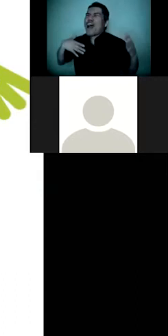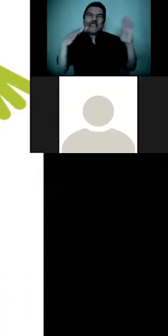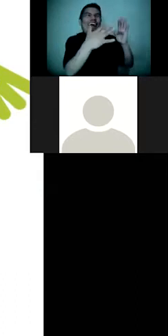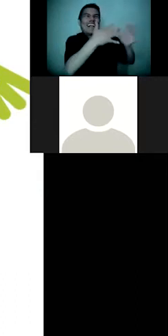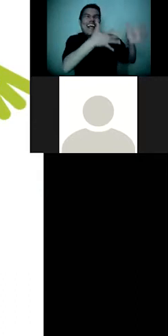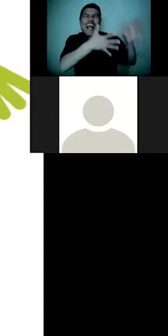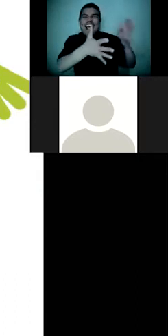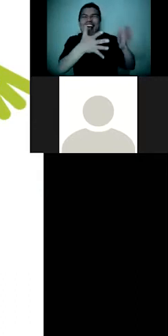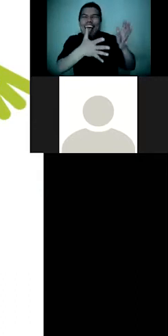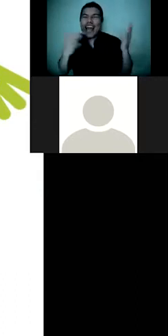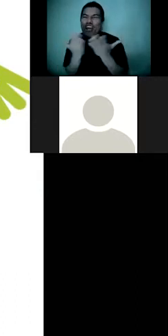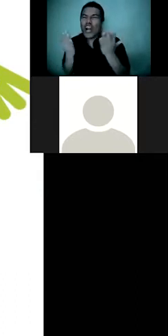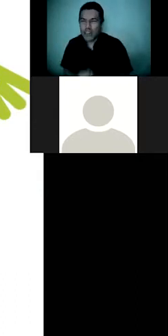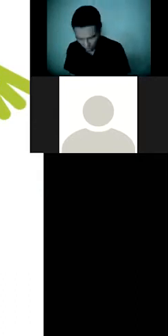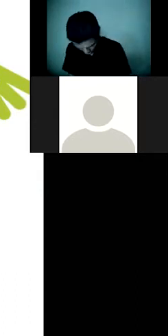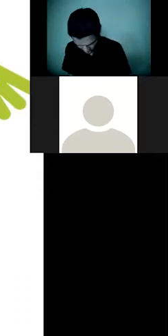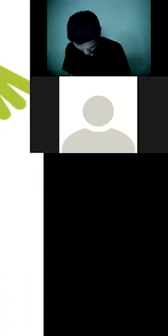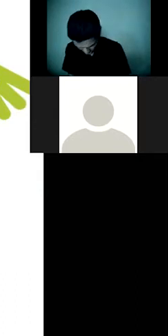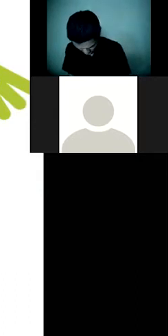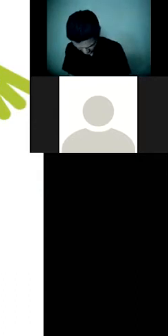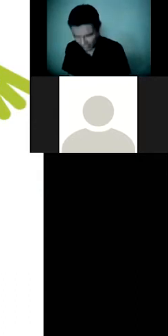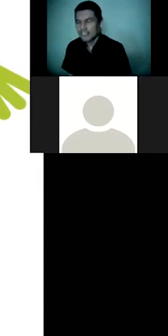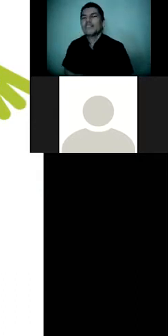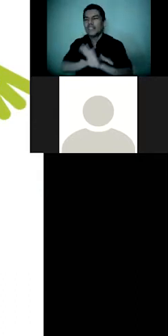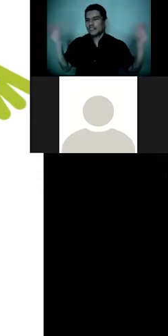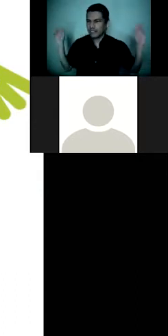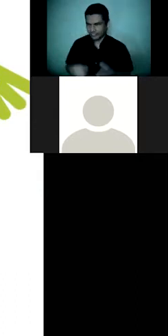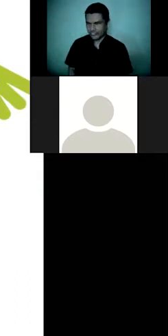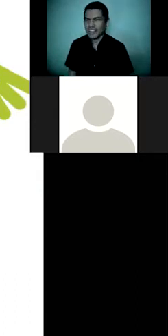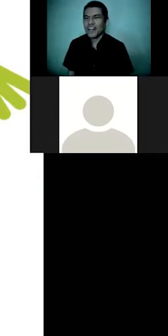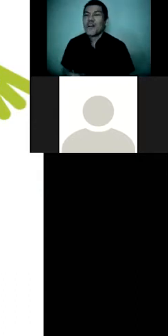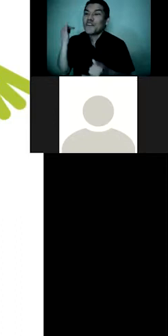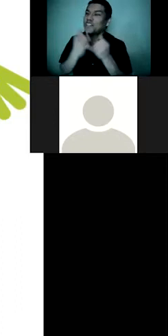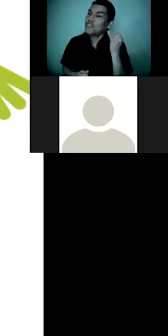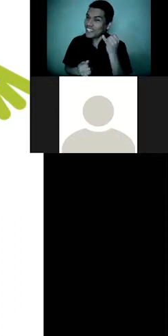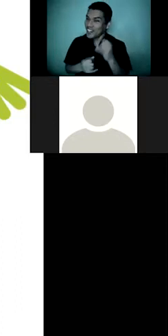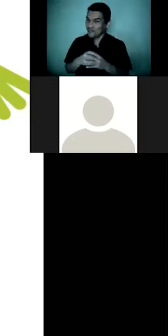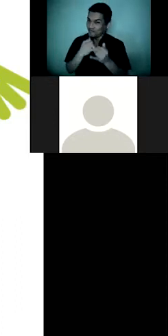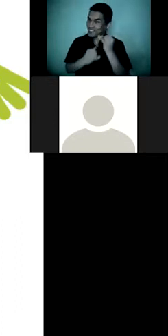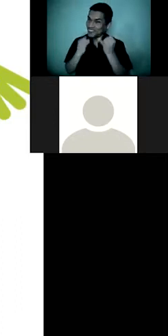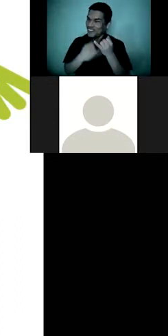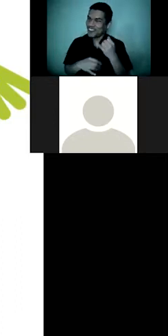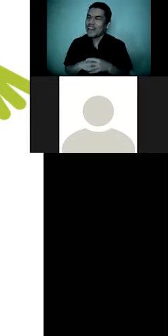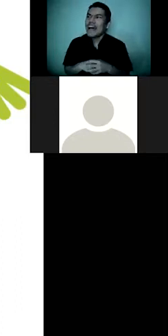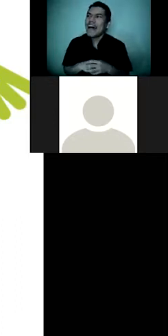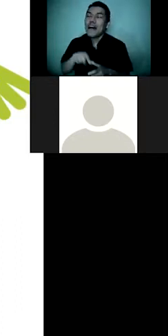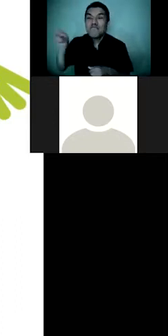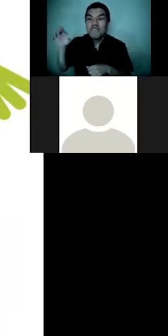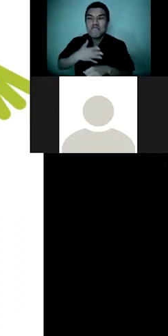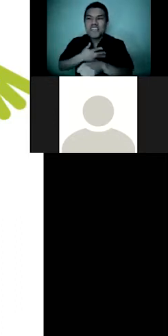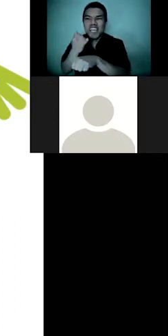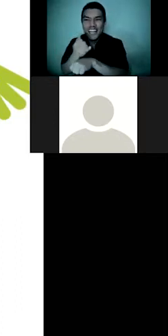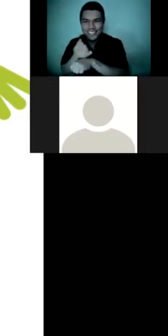terrible. El domingo, o si no en mi casa, feliz, el colegio, ay, terrible. Nada más.